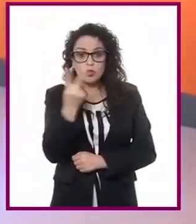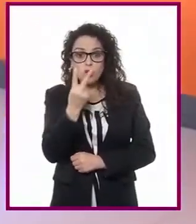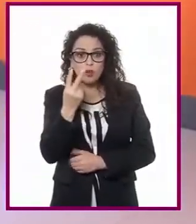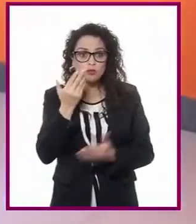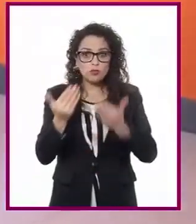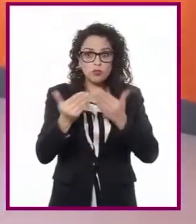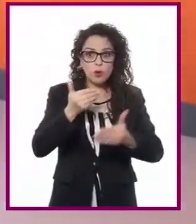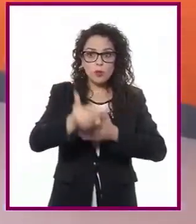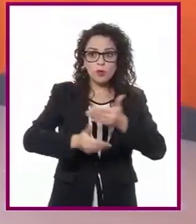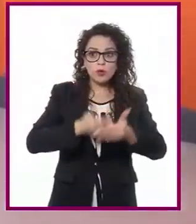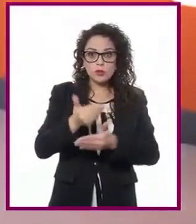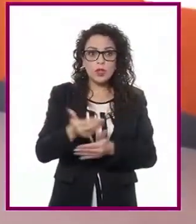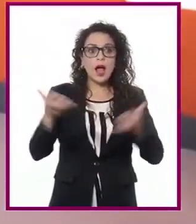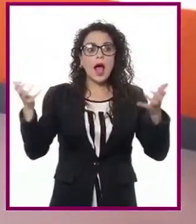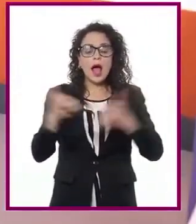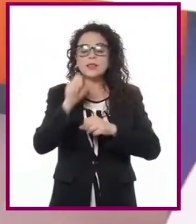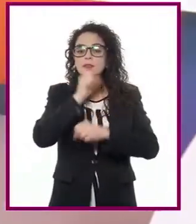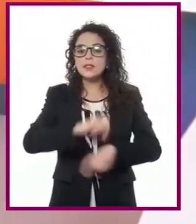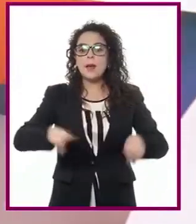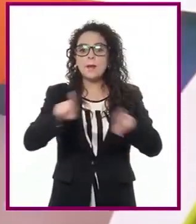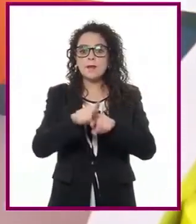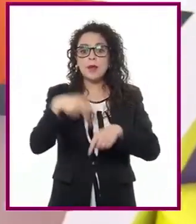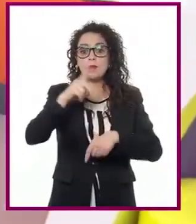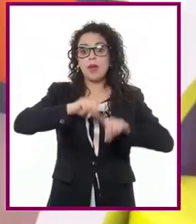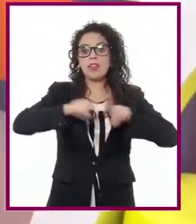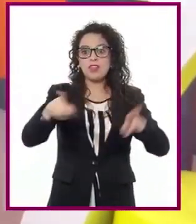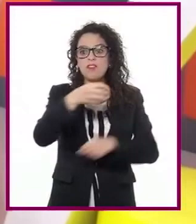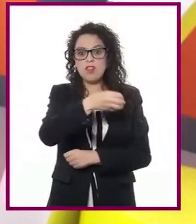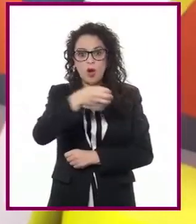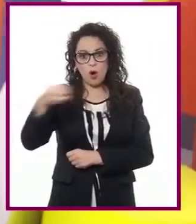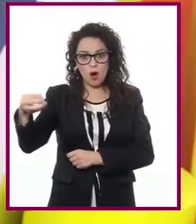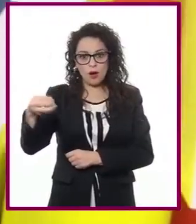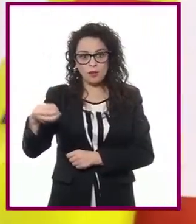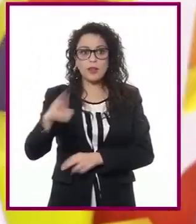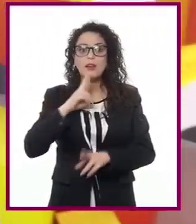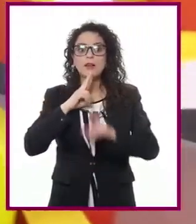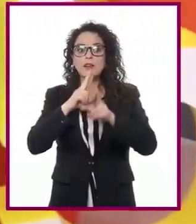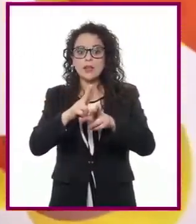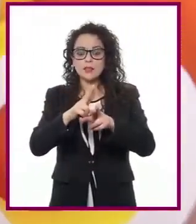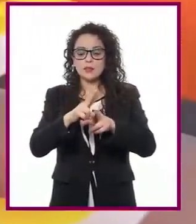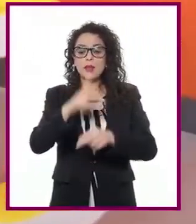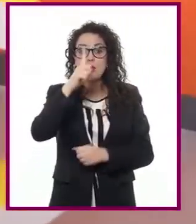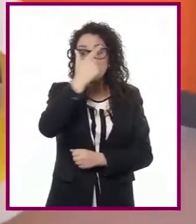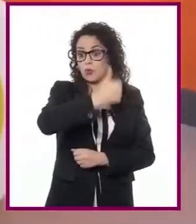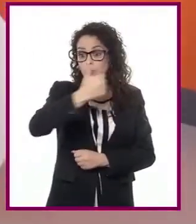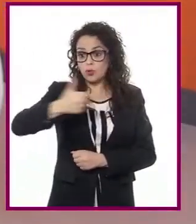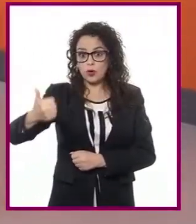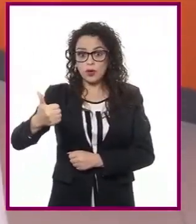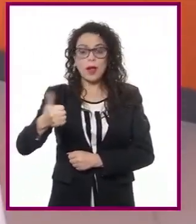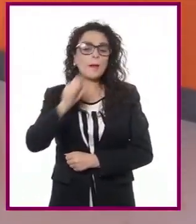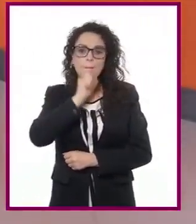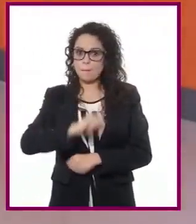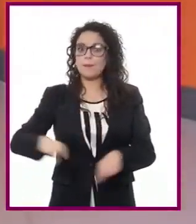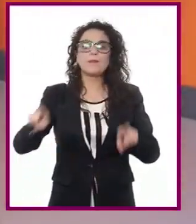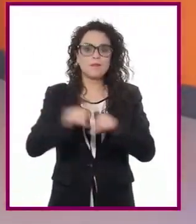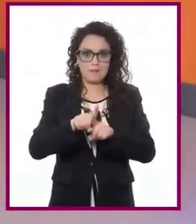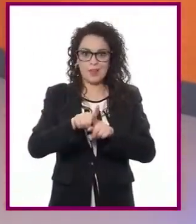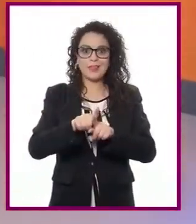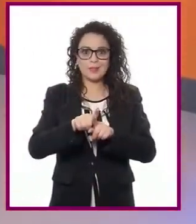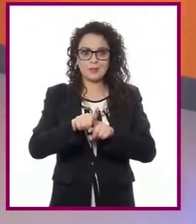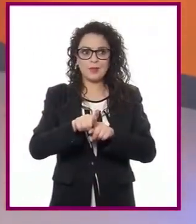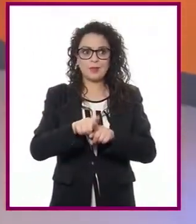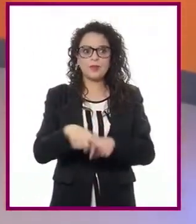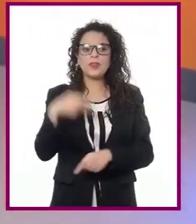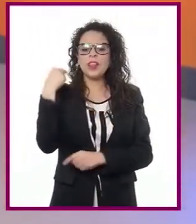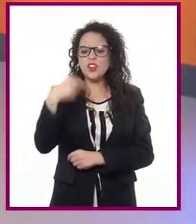procedimientos realizamos los mismos pasos pero en diferente orden y el resultado en ambos procedimientos fue el mismo? ¿Cómo se